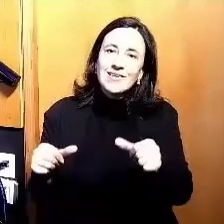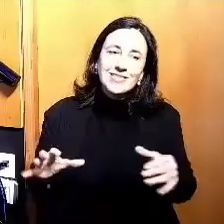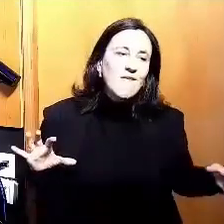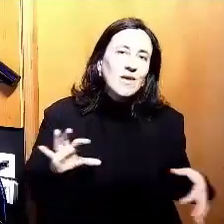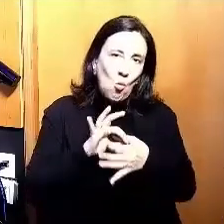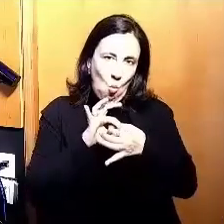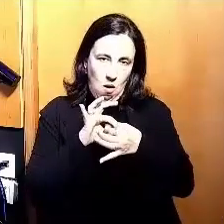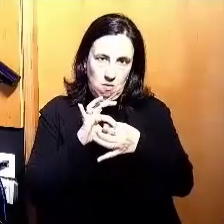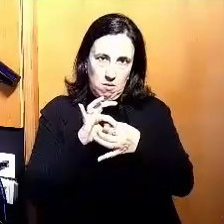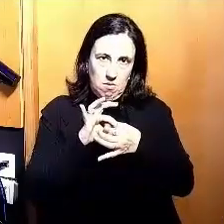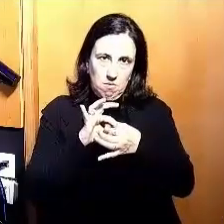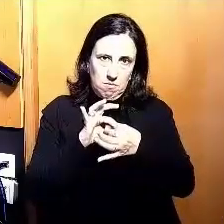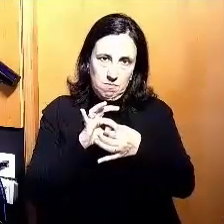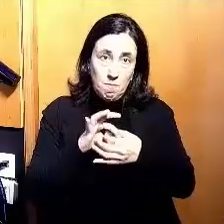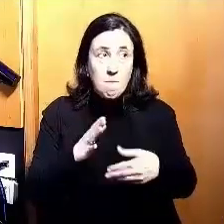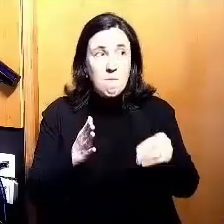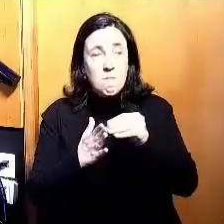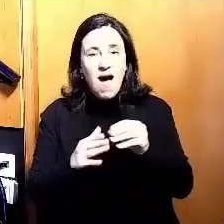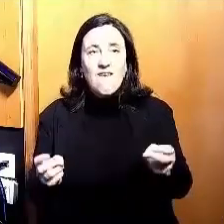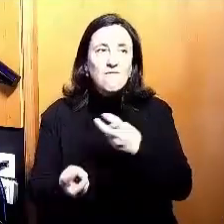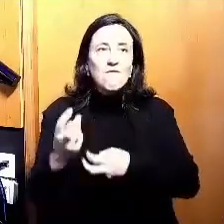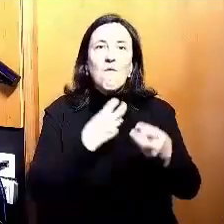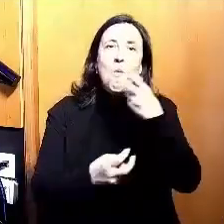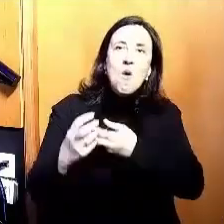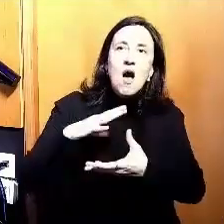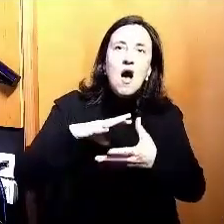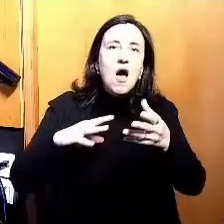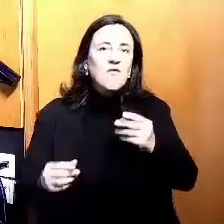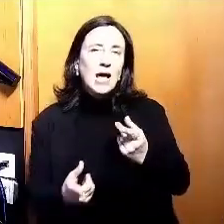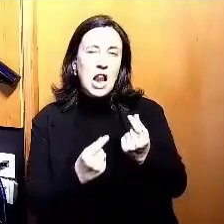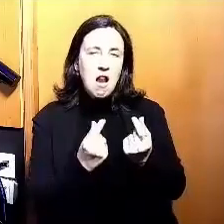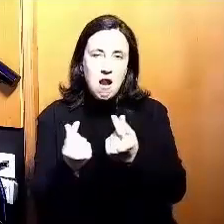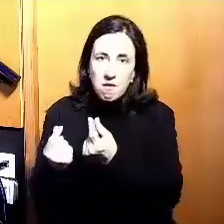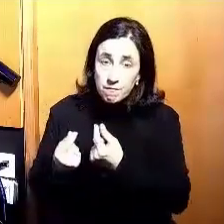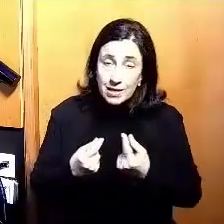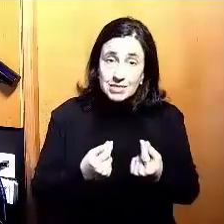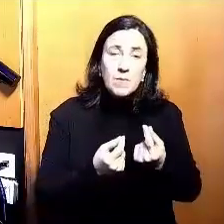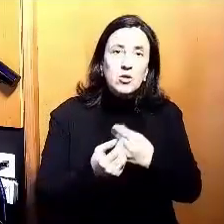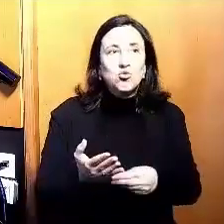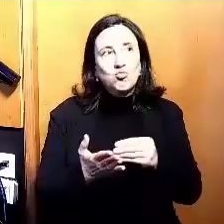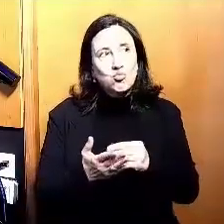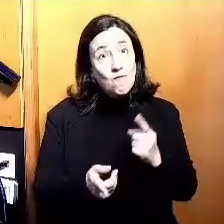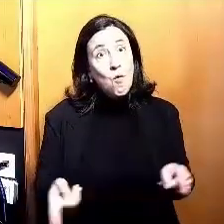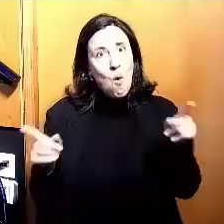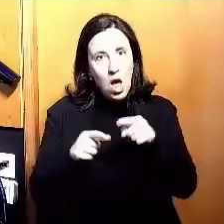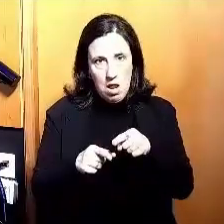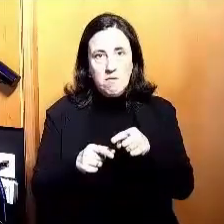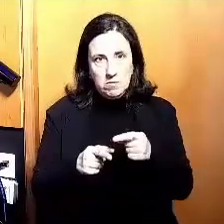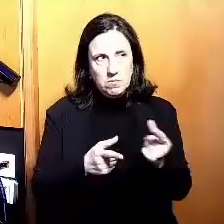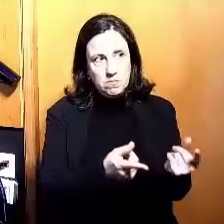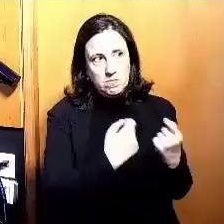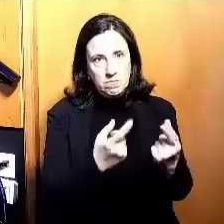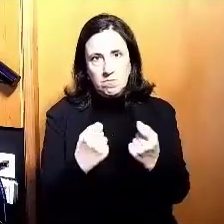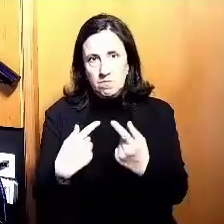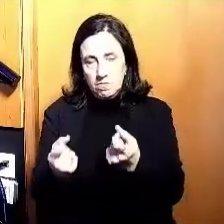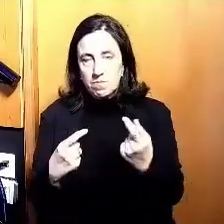pero también buscar la forma que el financiamiento también regrese. Obviamente,